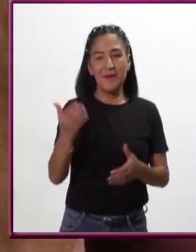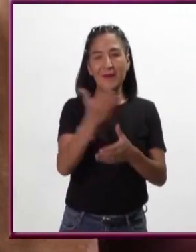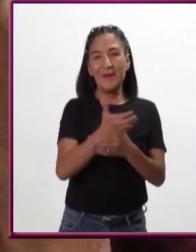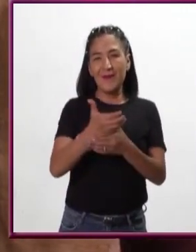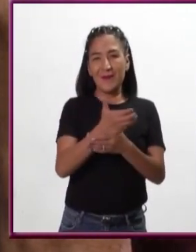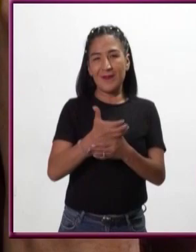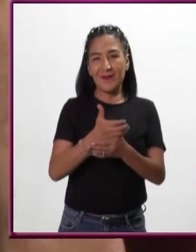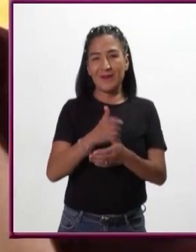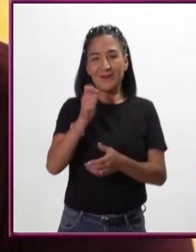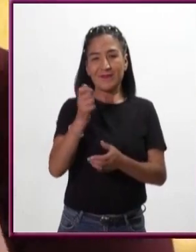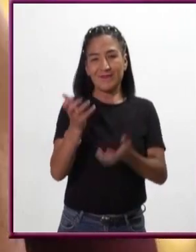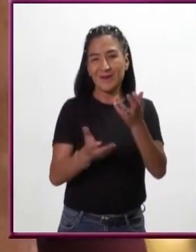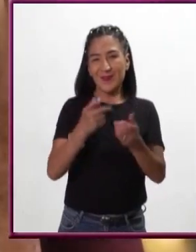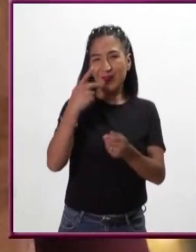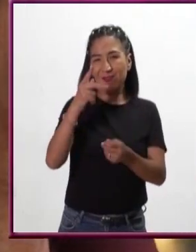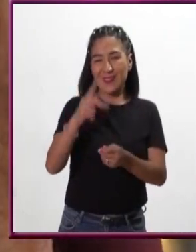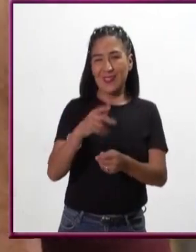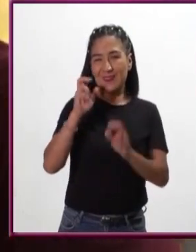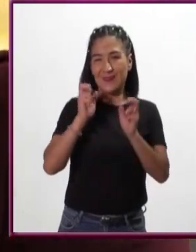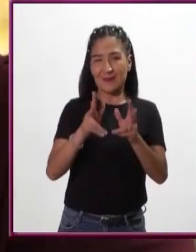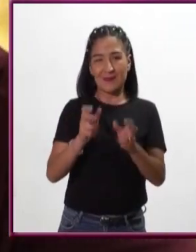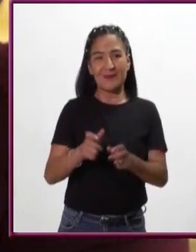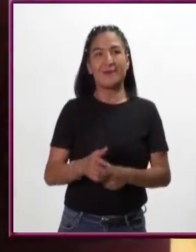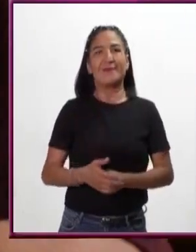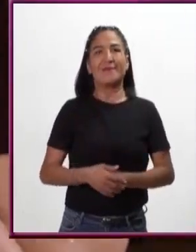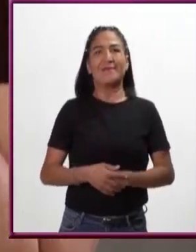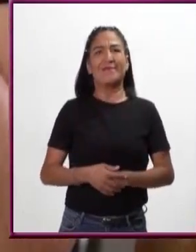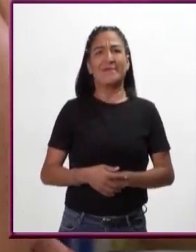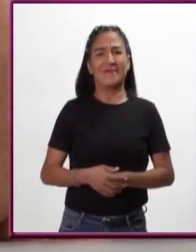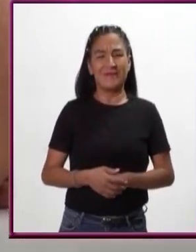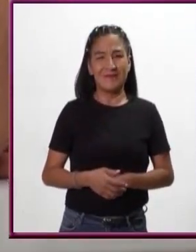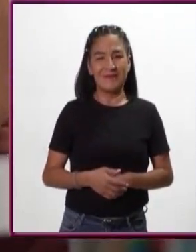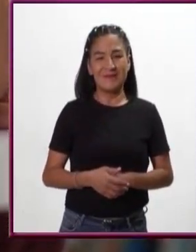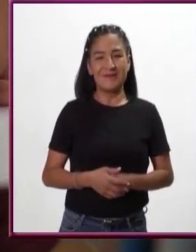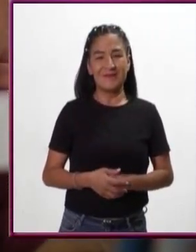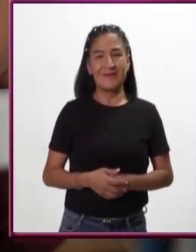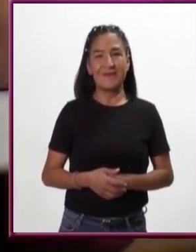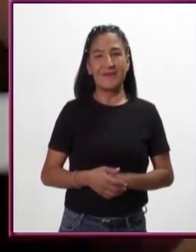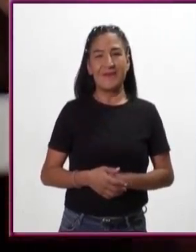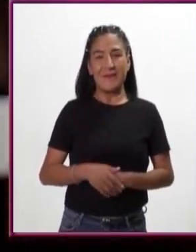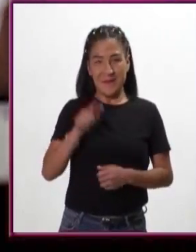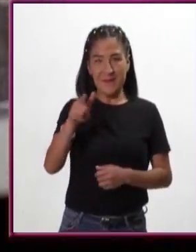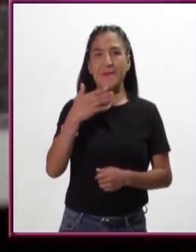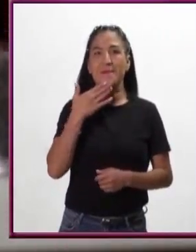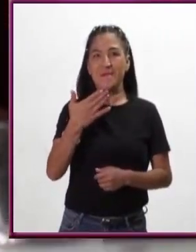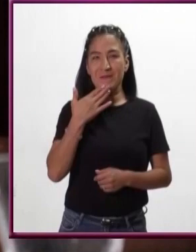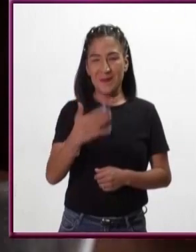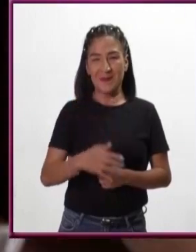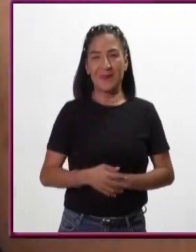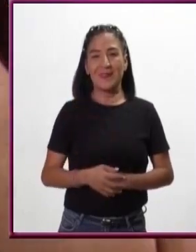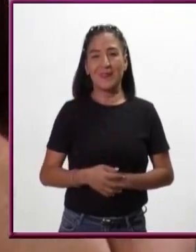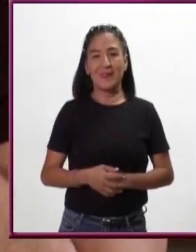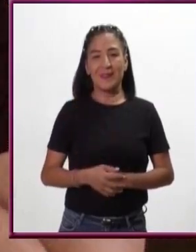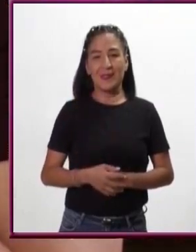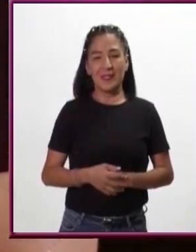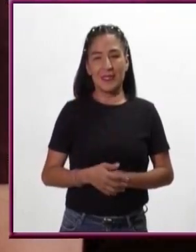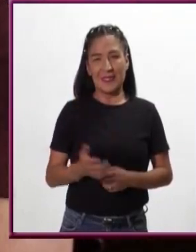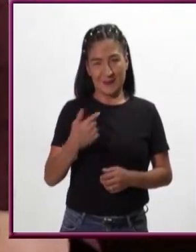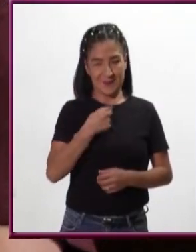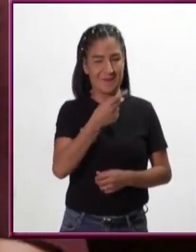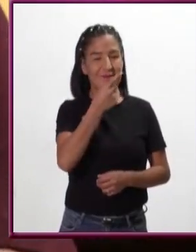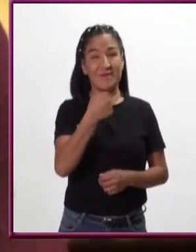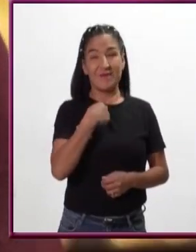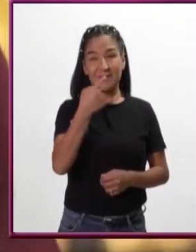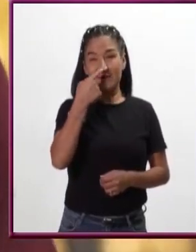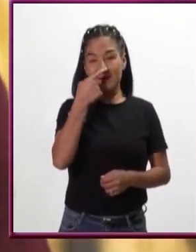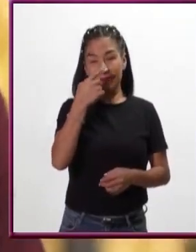Café tostado en medio de los Altos de Chiapas, claro, facilísimo. ¿Qué? Ay, vas bastante bien, ¿eh? Te lo